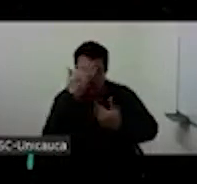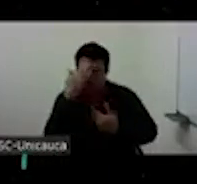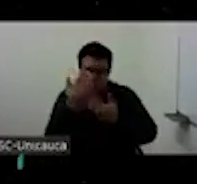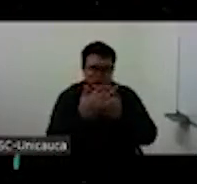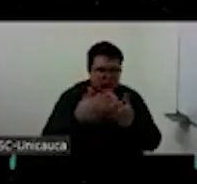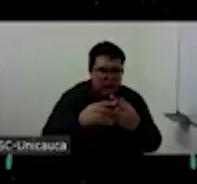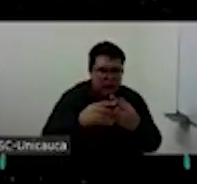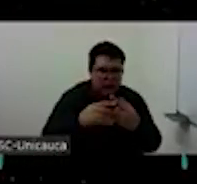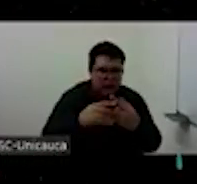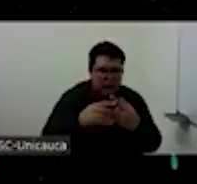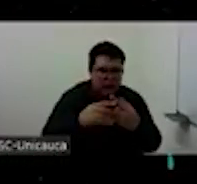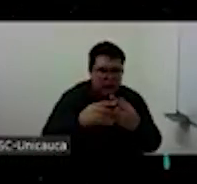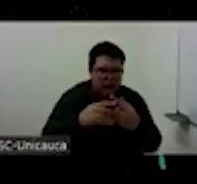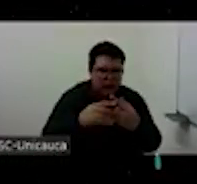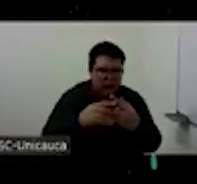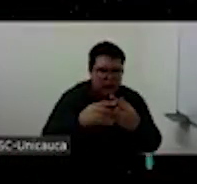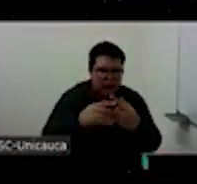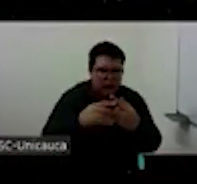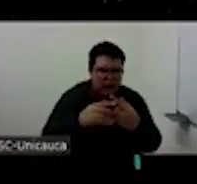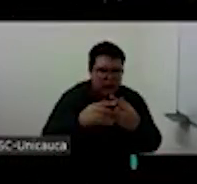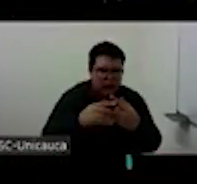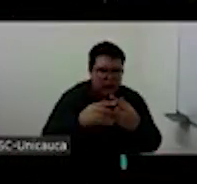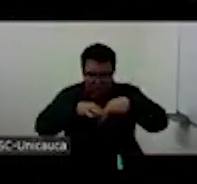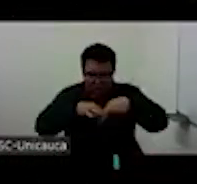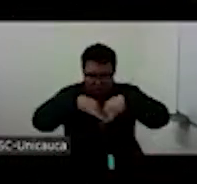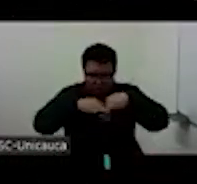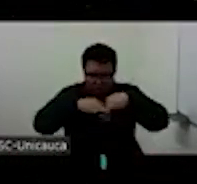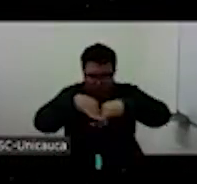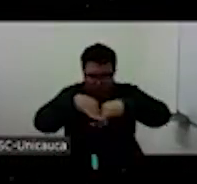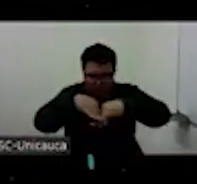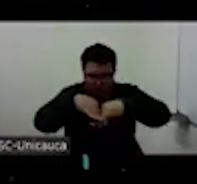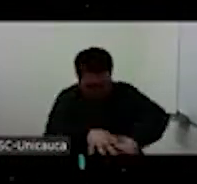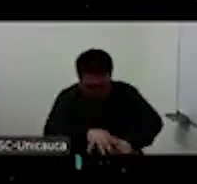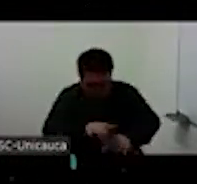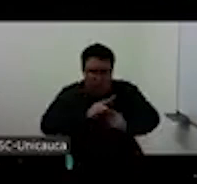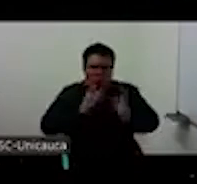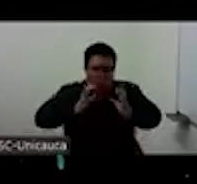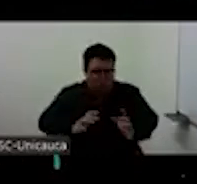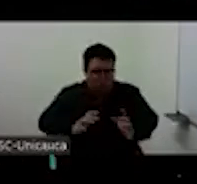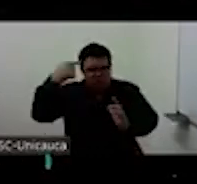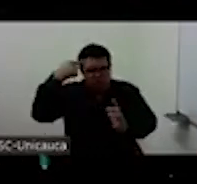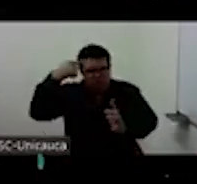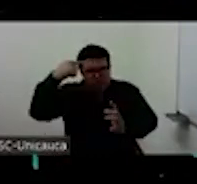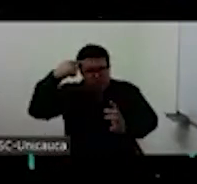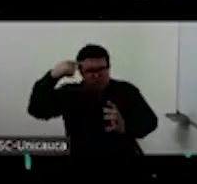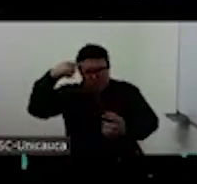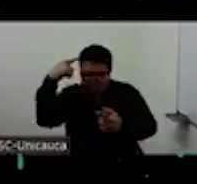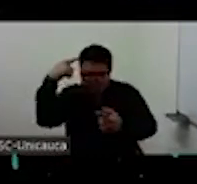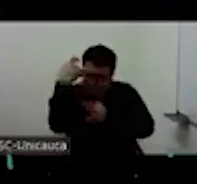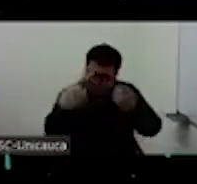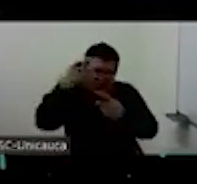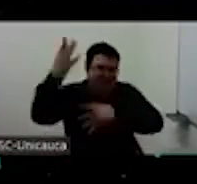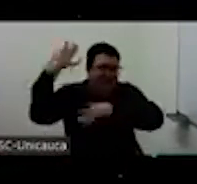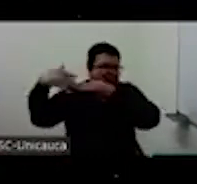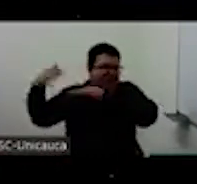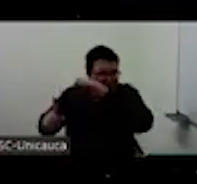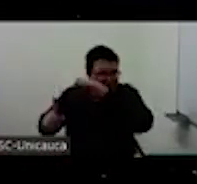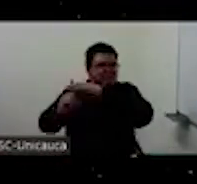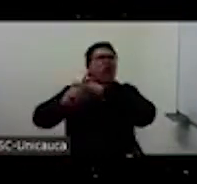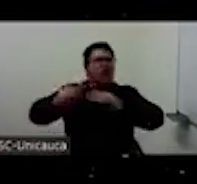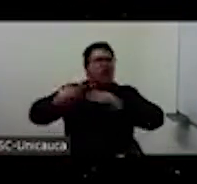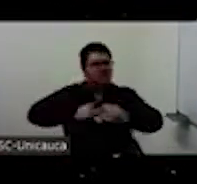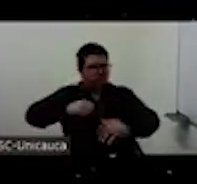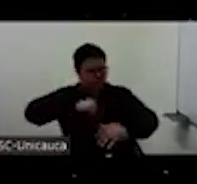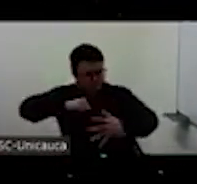y de la utilización del tejido está ligada al cuerpo, al pensamiento y a la ley de origen y a los derechos propios del